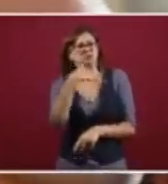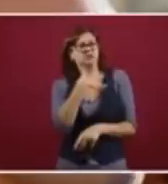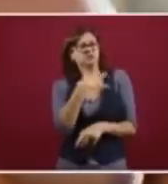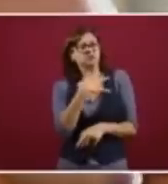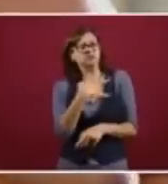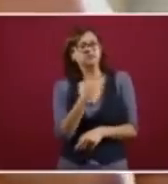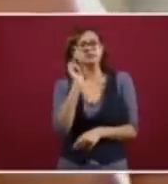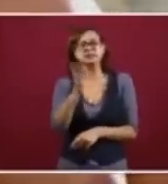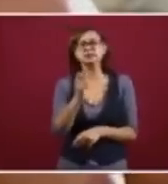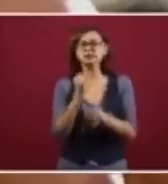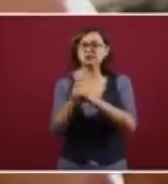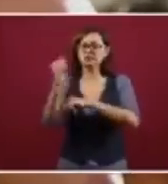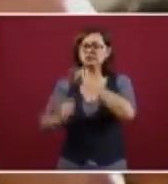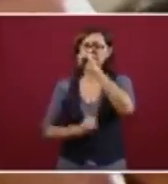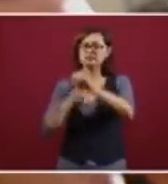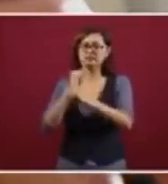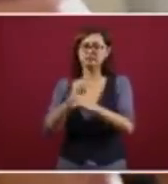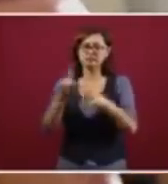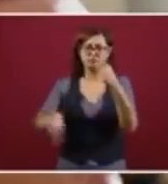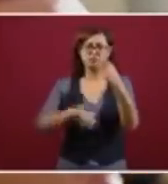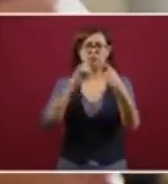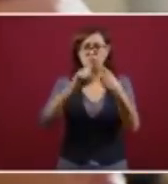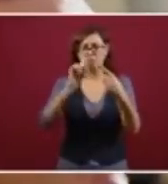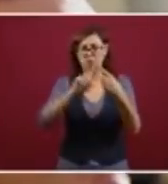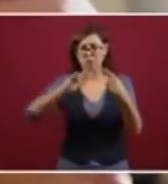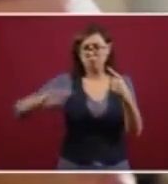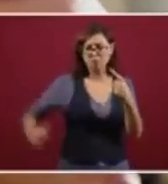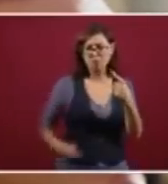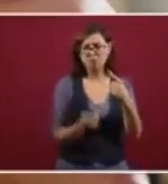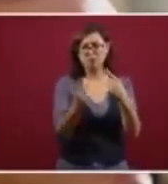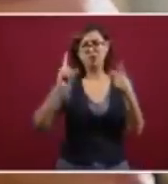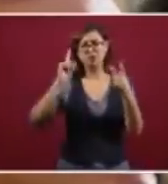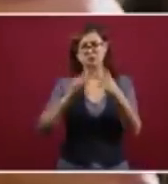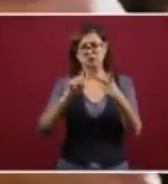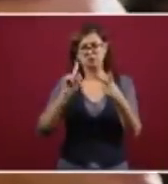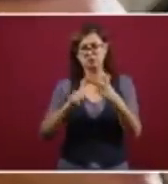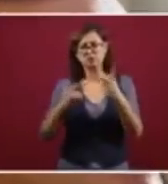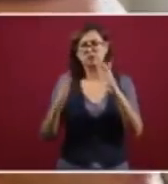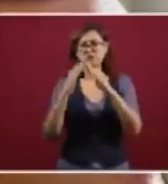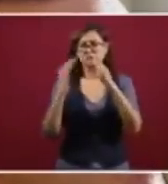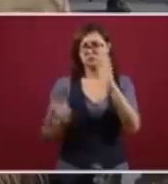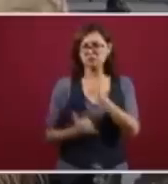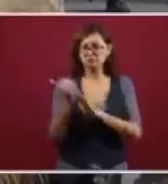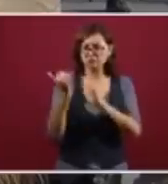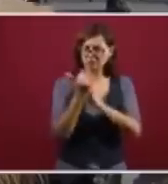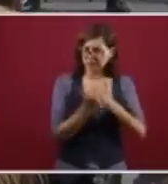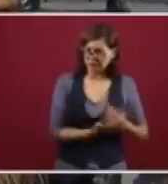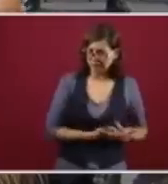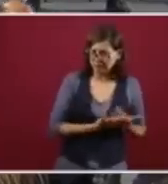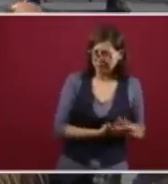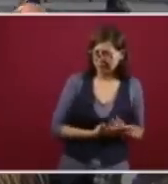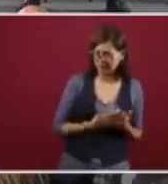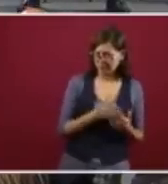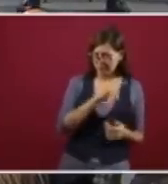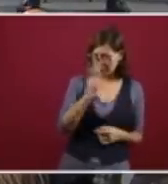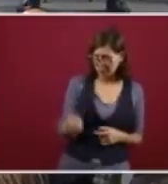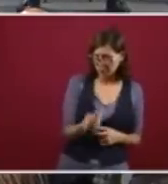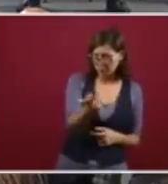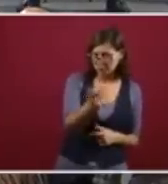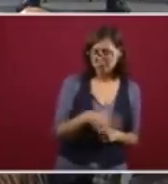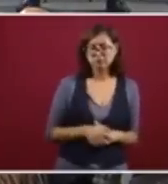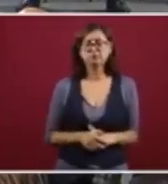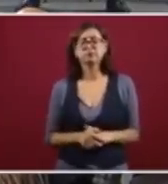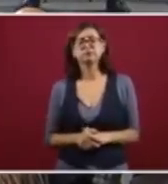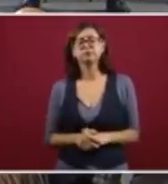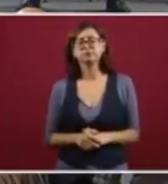internacional? Esa es mi primera pregunta. Una segunda pregunta sobre la reconstrucción que tengo aquí en el tintero. Sí. Bueno, lo primero